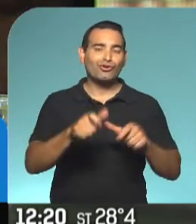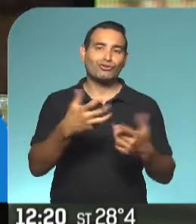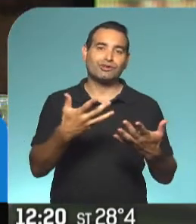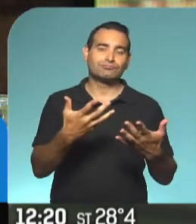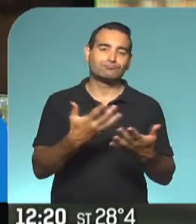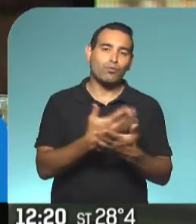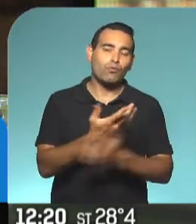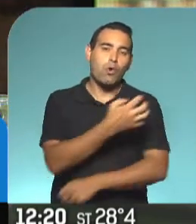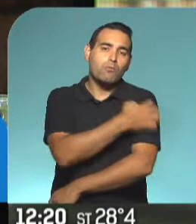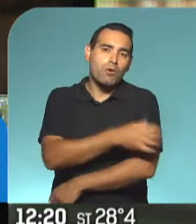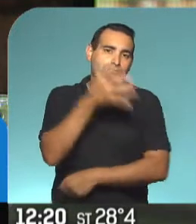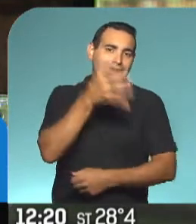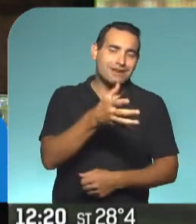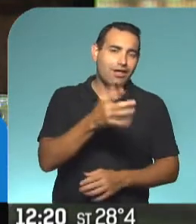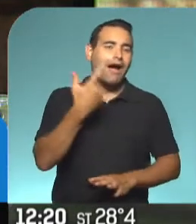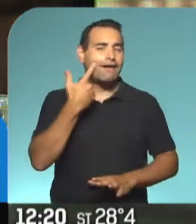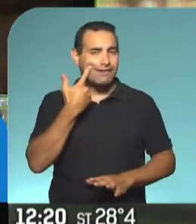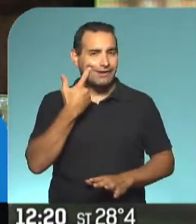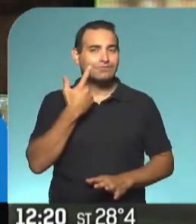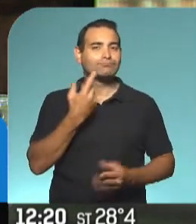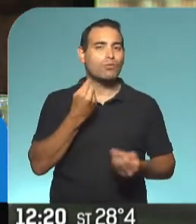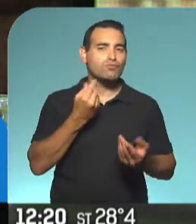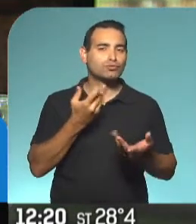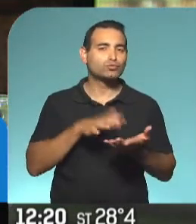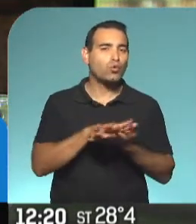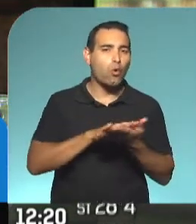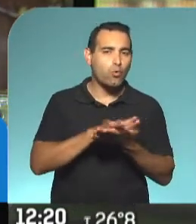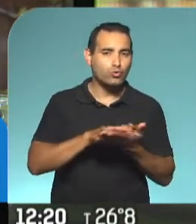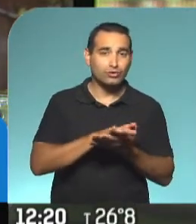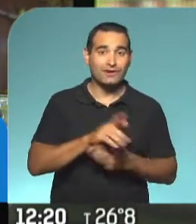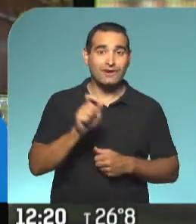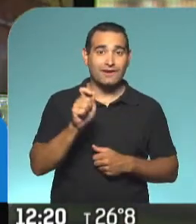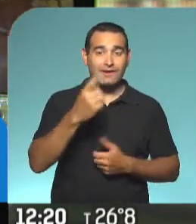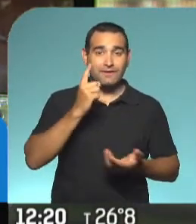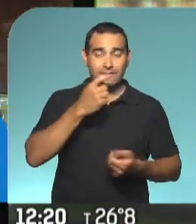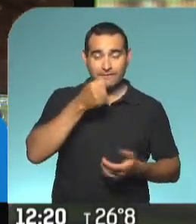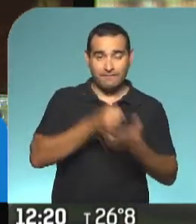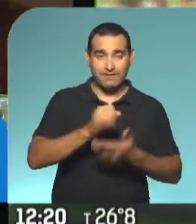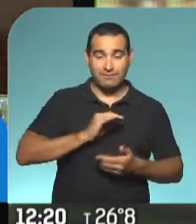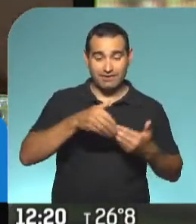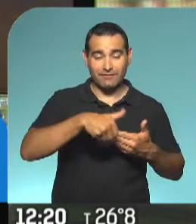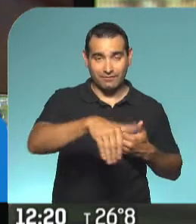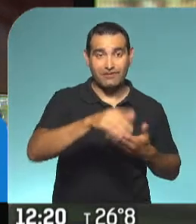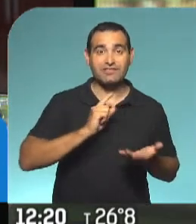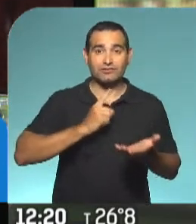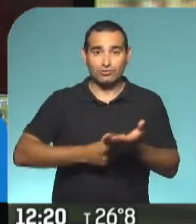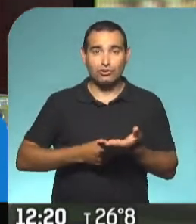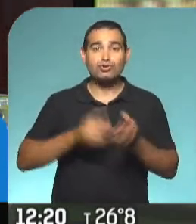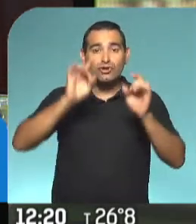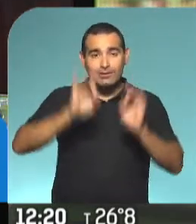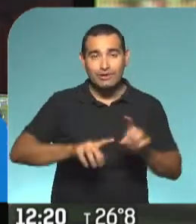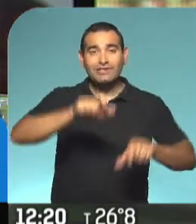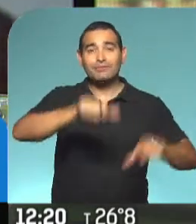vulnerable económicamente va a haber algún tipo de resolución de acá a fin de mes que contemple esas situaciones únicamente para las personas que